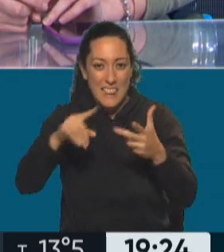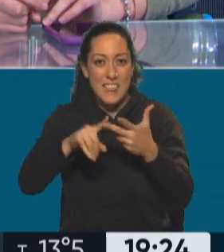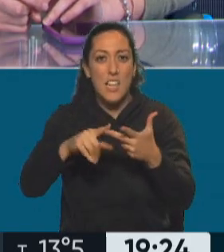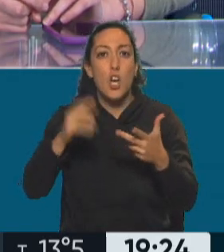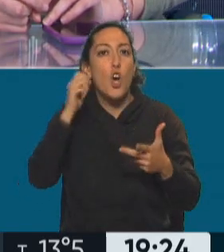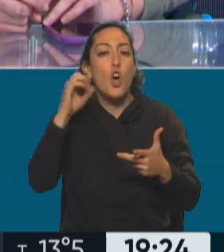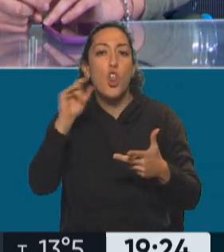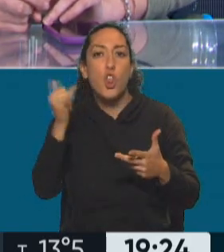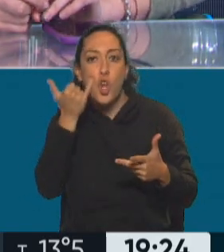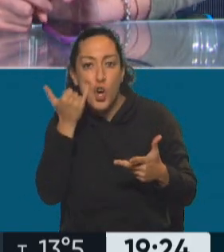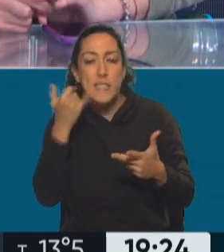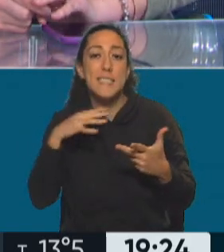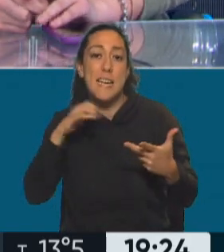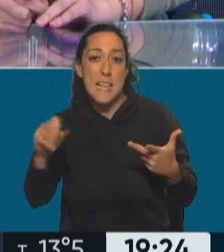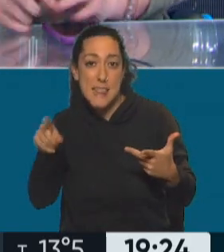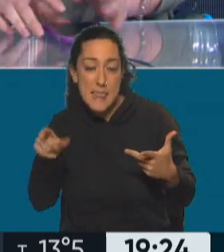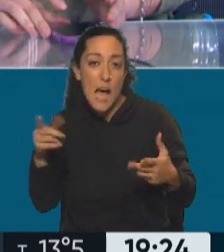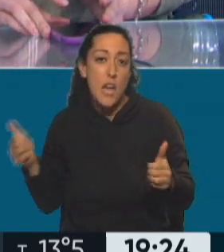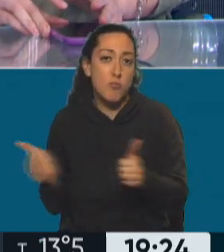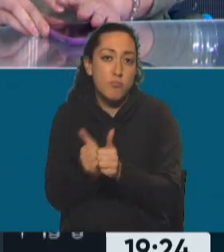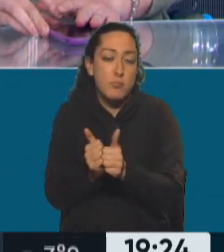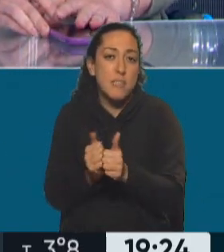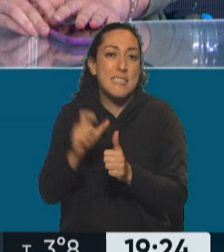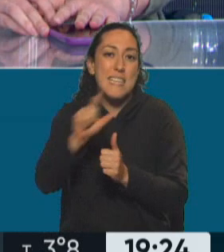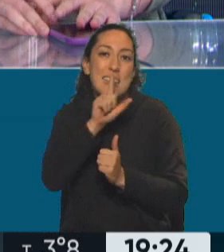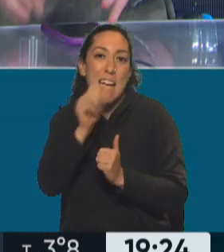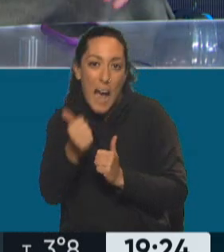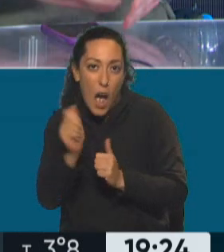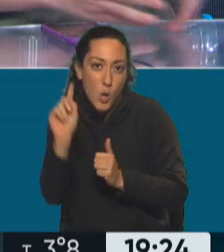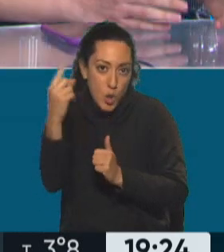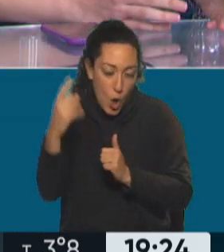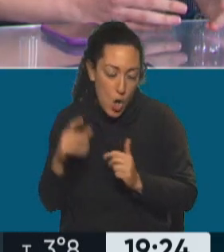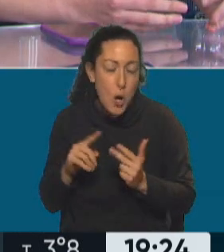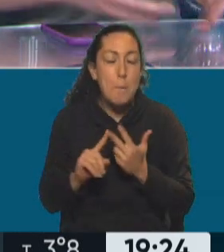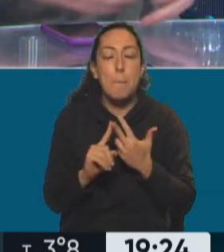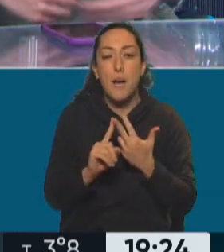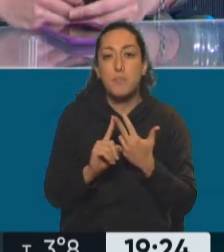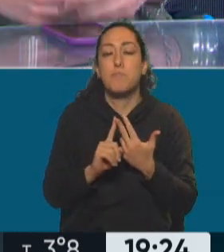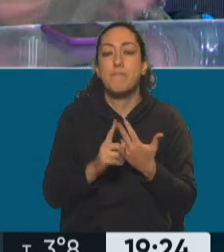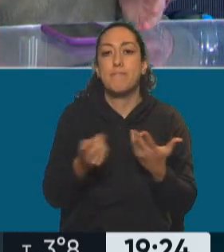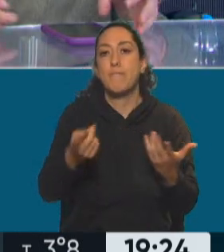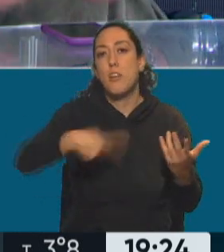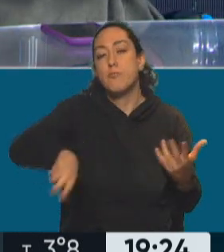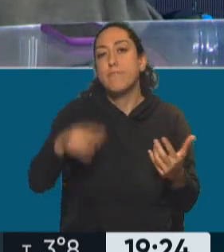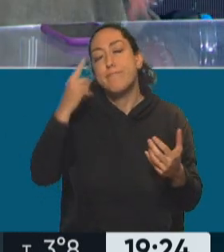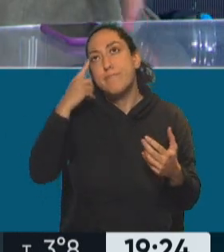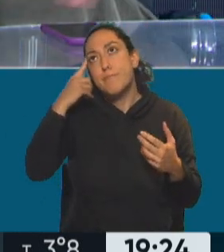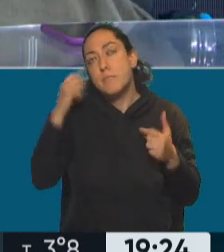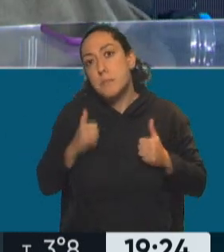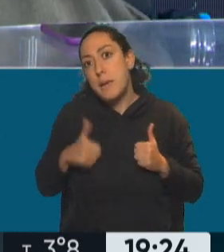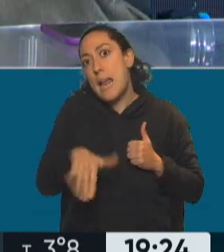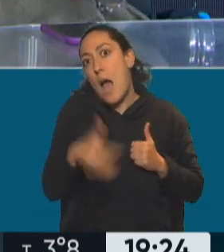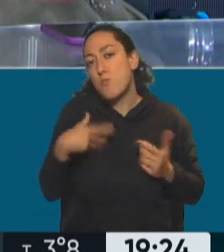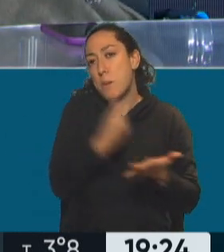Godoy también, ¿no? Secretario adjunto de la CTA Autónoma. A ver, uno podría esperar que dirigentes o representantes